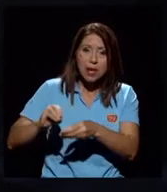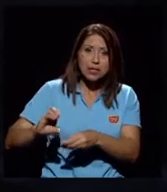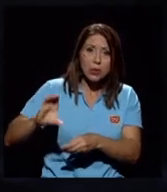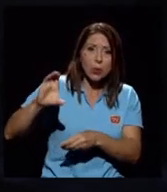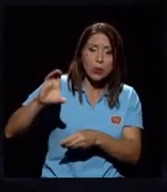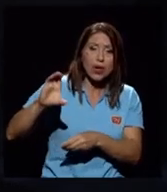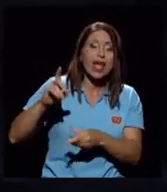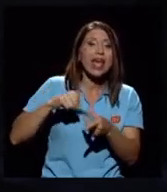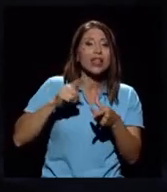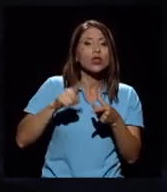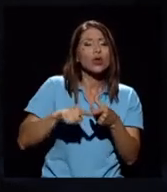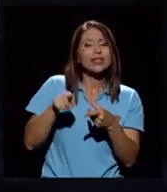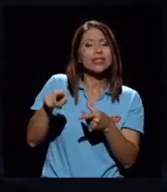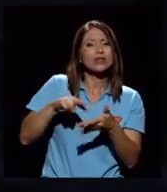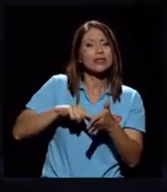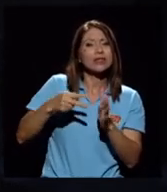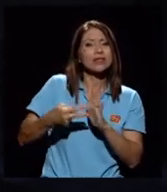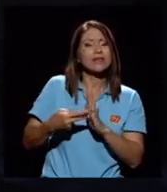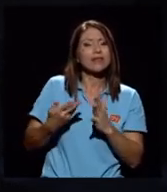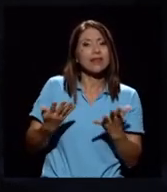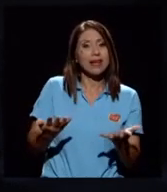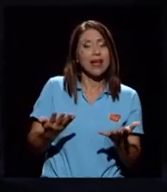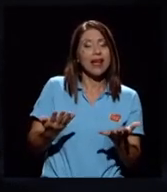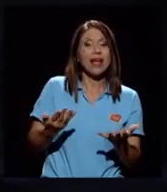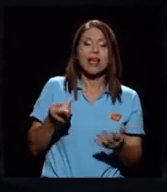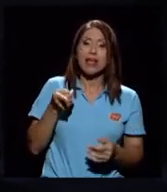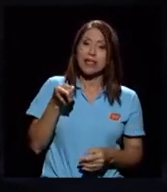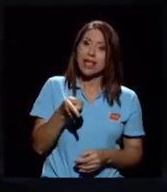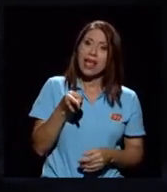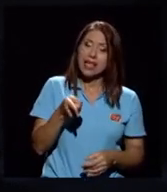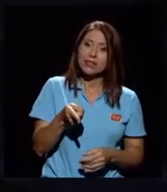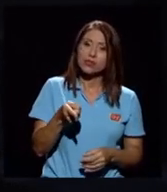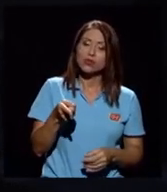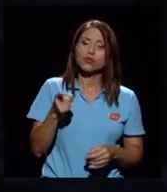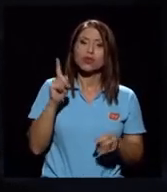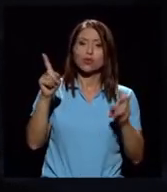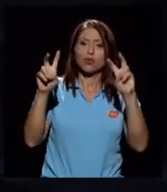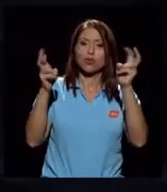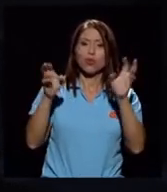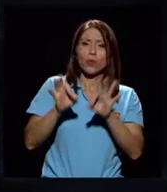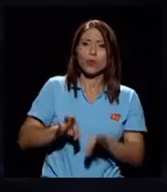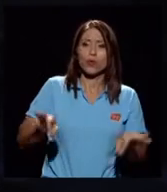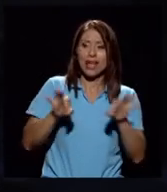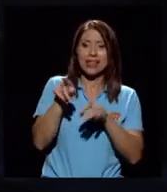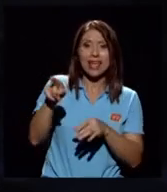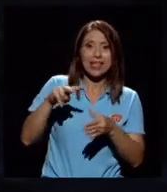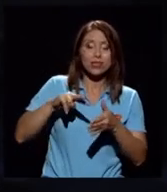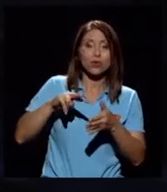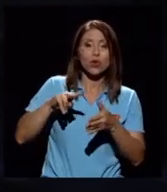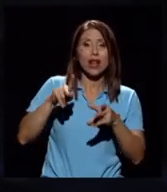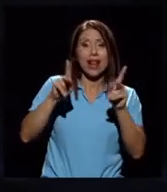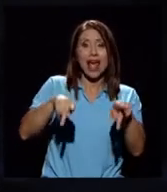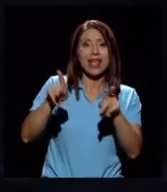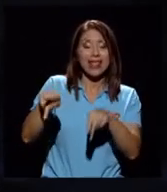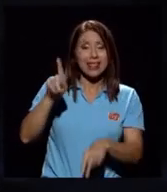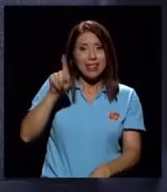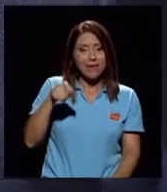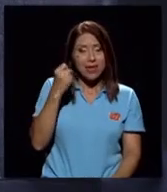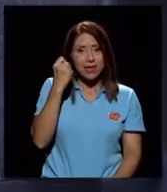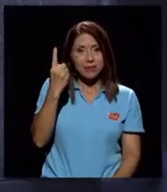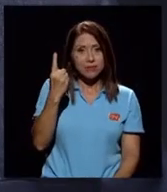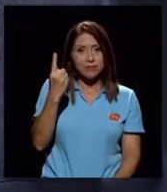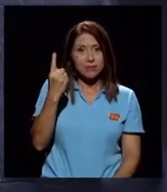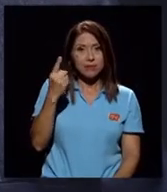indica cuán real que es un este es un punto importante que la gente lo debe tener clarito